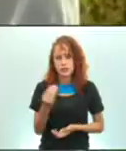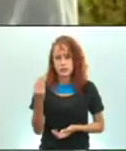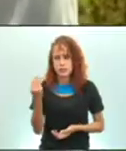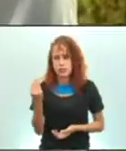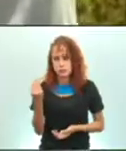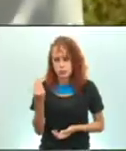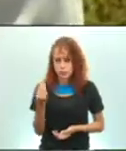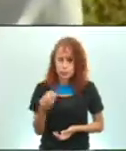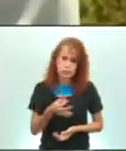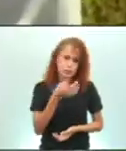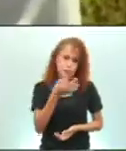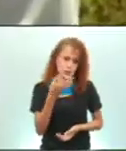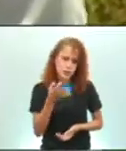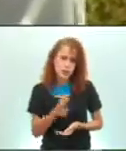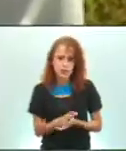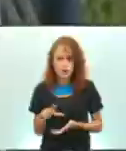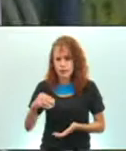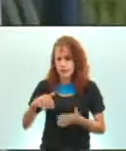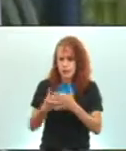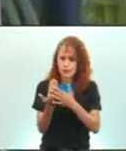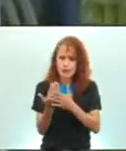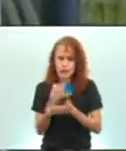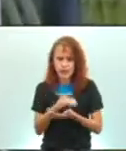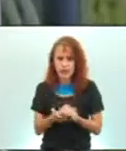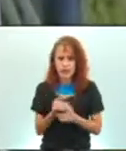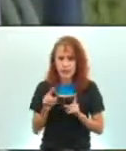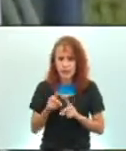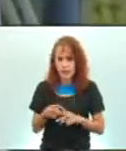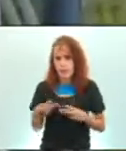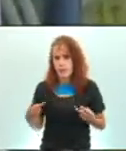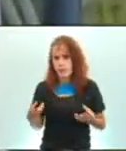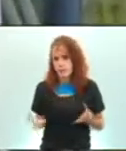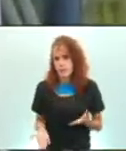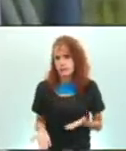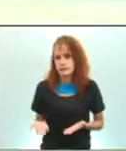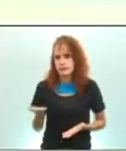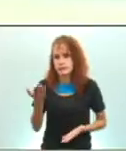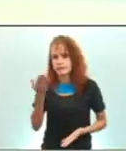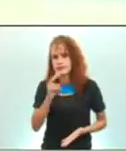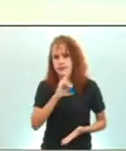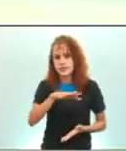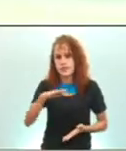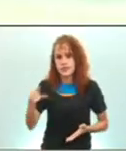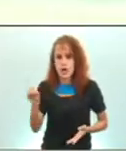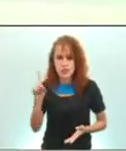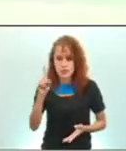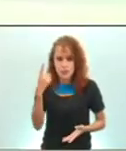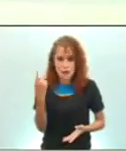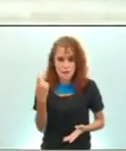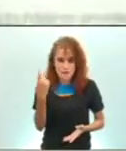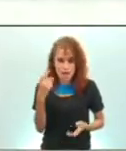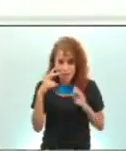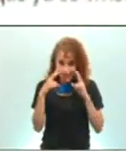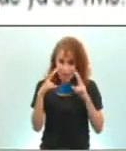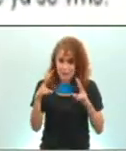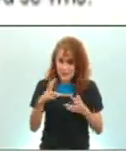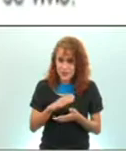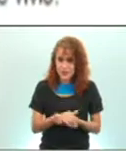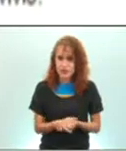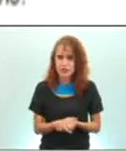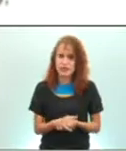Múltiples predicciones aparecen todos los días sobre el ascenso del nivel medio del mar Y no faltan las